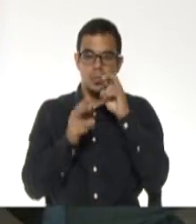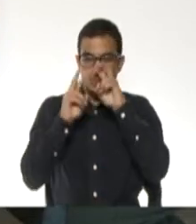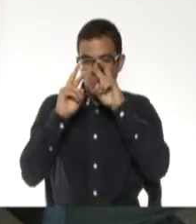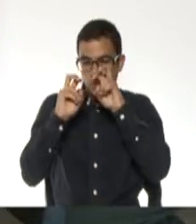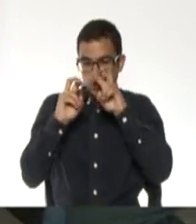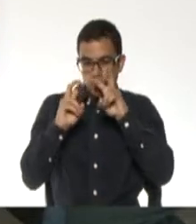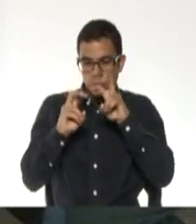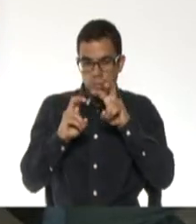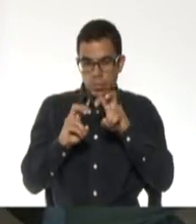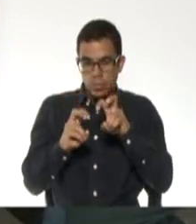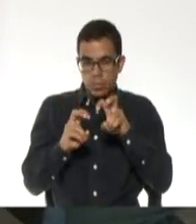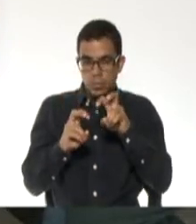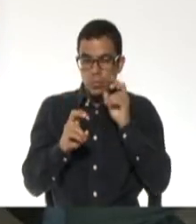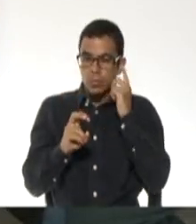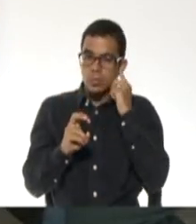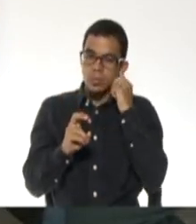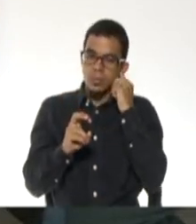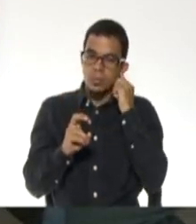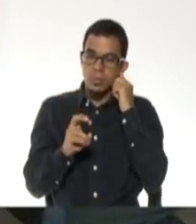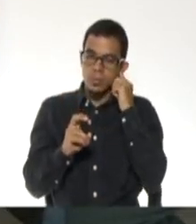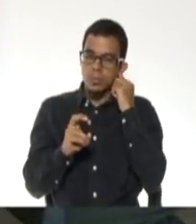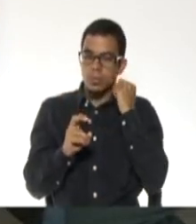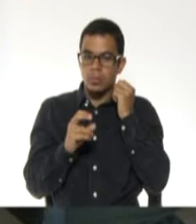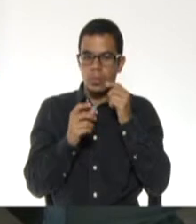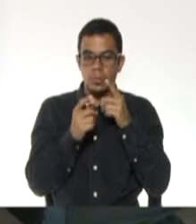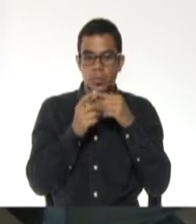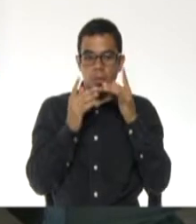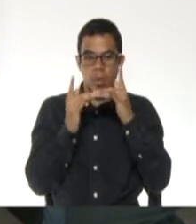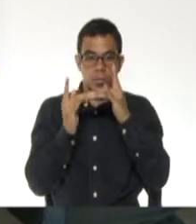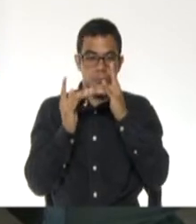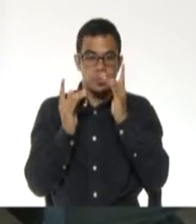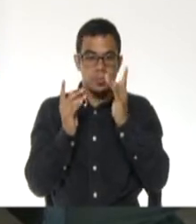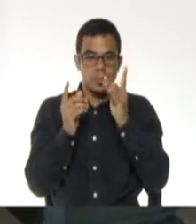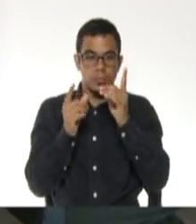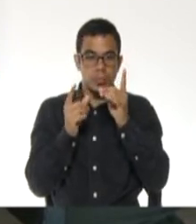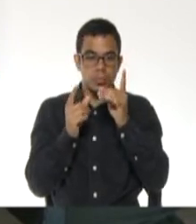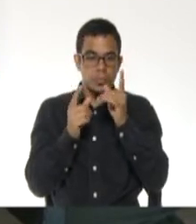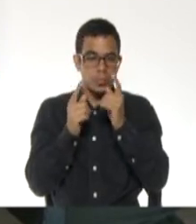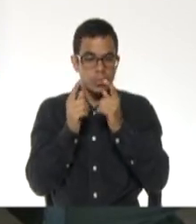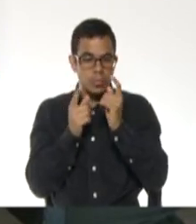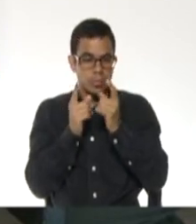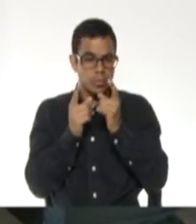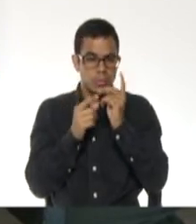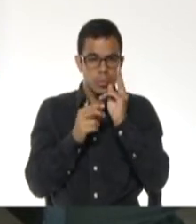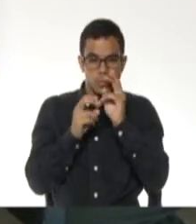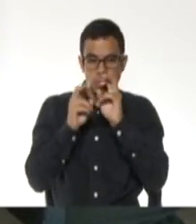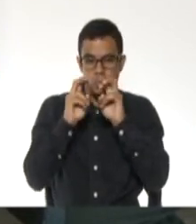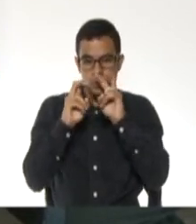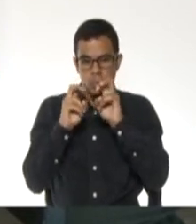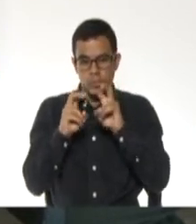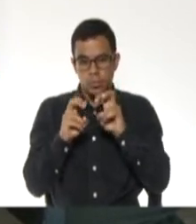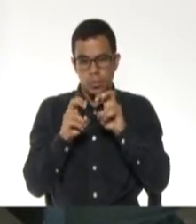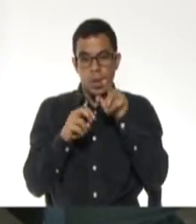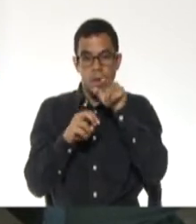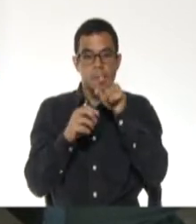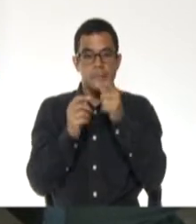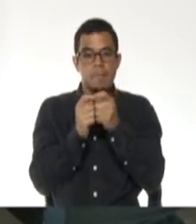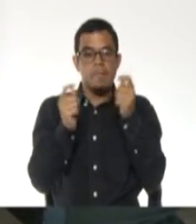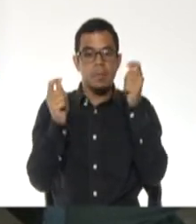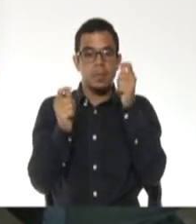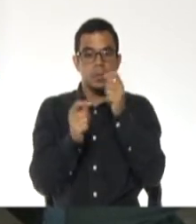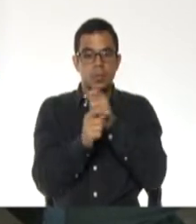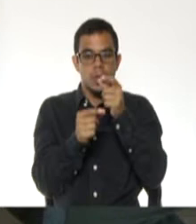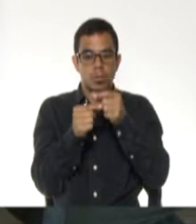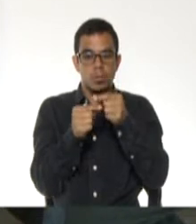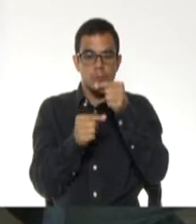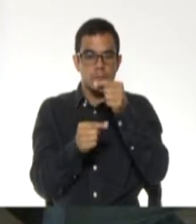aquí, que en este caso es un puente, ahí puedo intercalar un fusible térmico, pero en